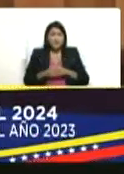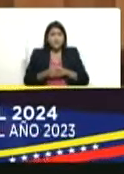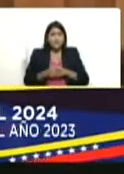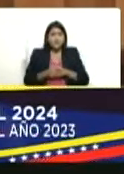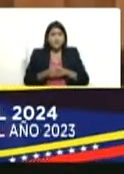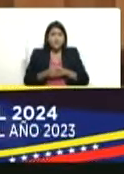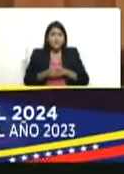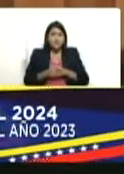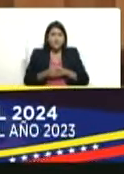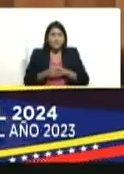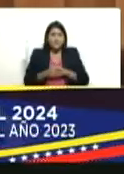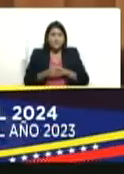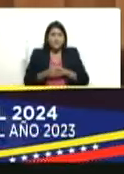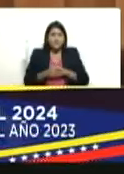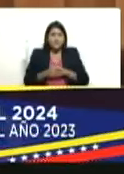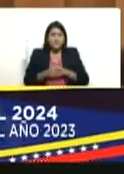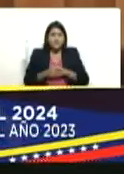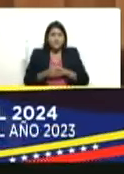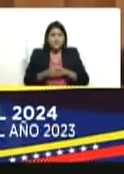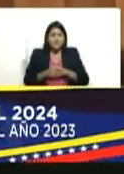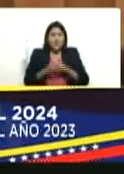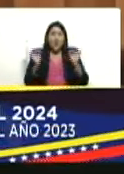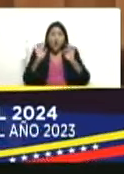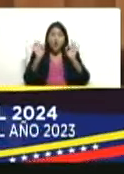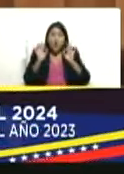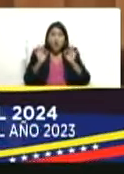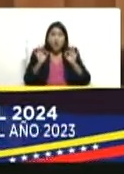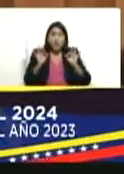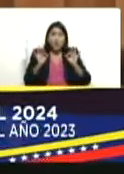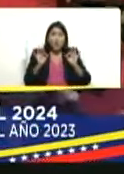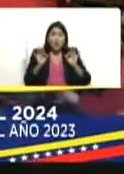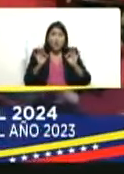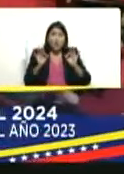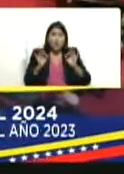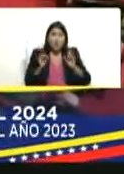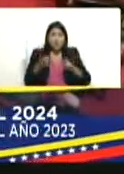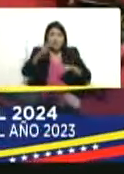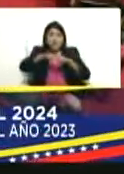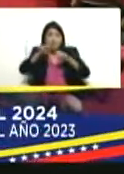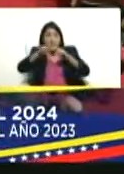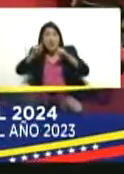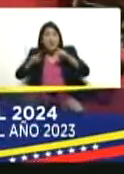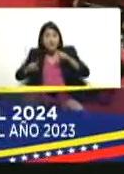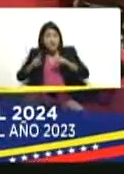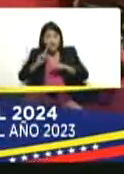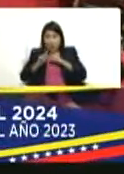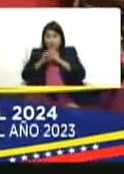perpetua o hasta silla eléctrica, como es en Estados Unidos.